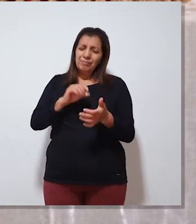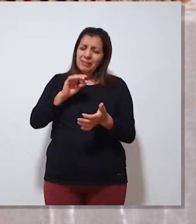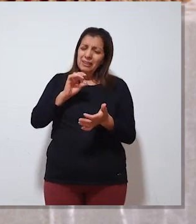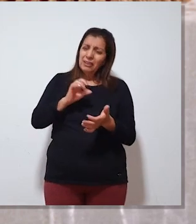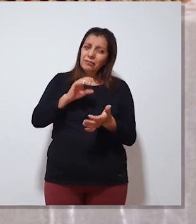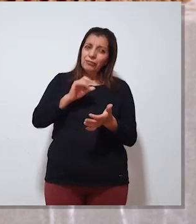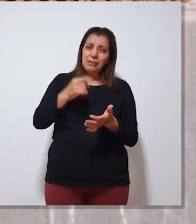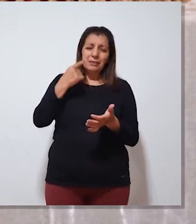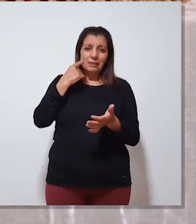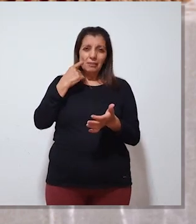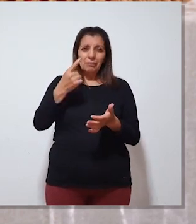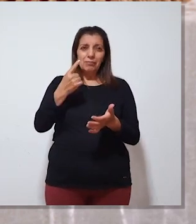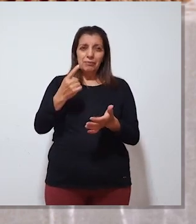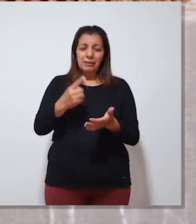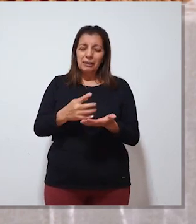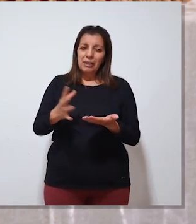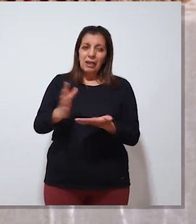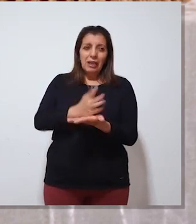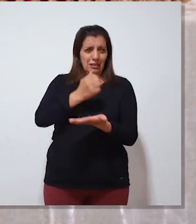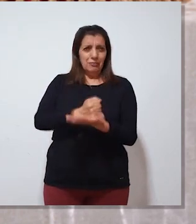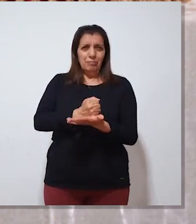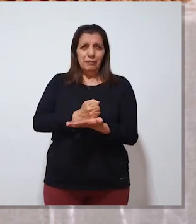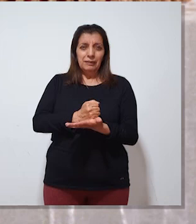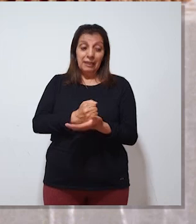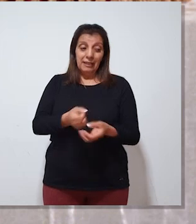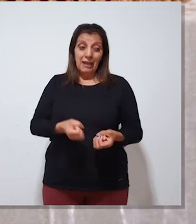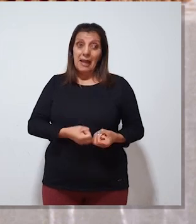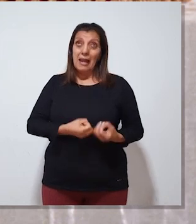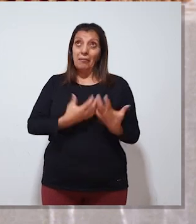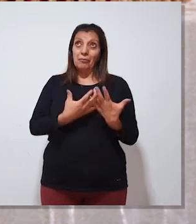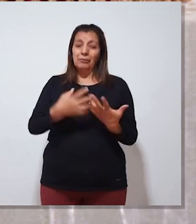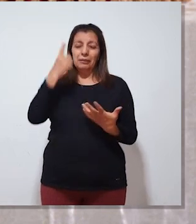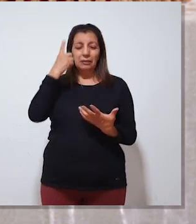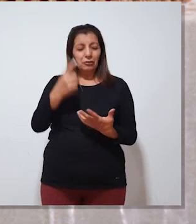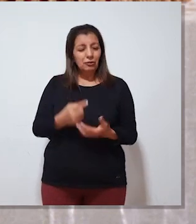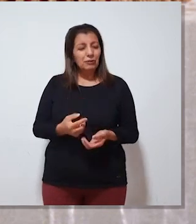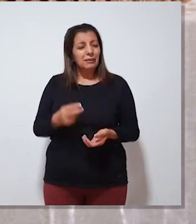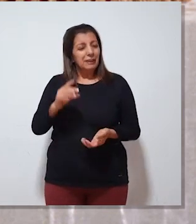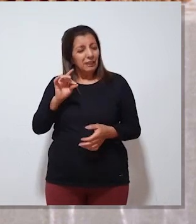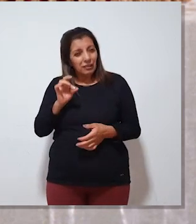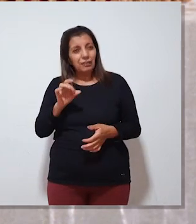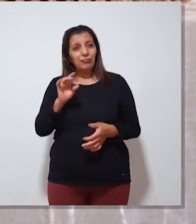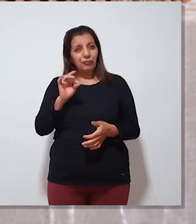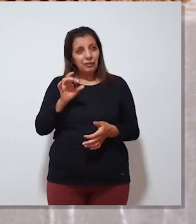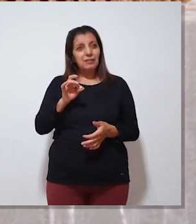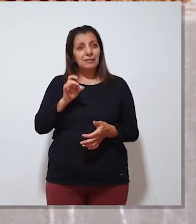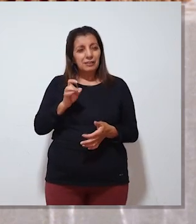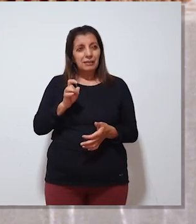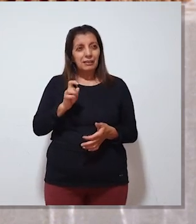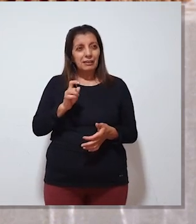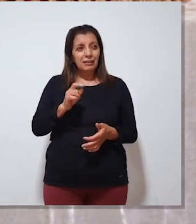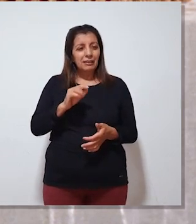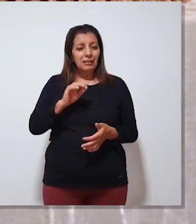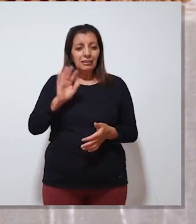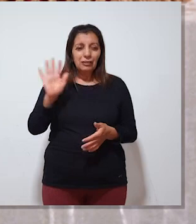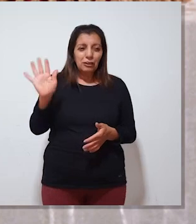Dios sigue siendo el gran desafío. Descubrir su presencia en los acontecimientos cotidianos,